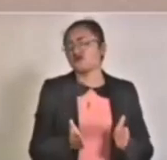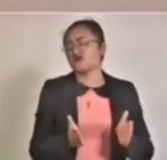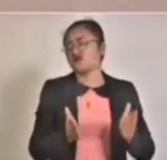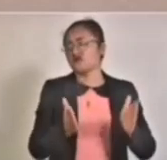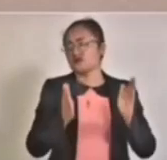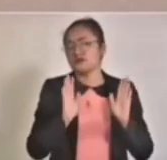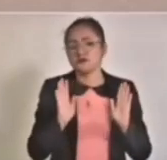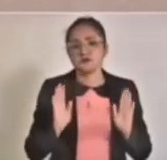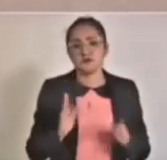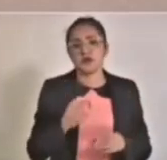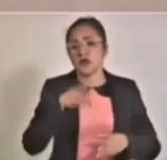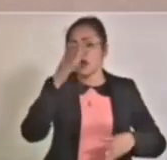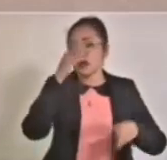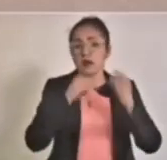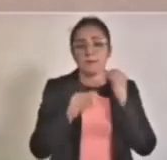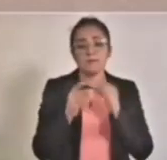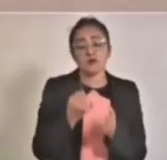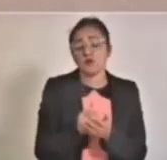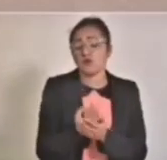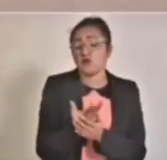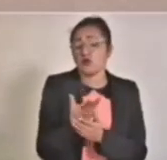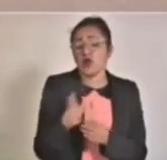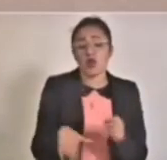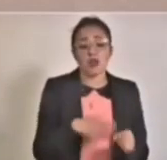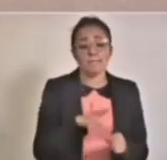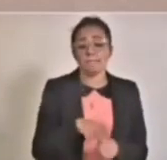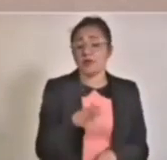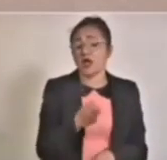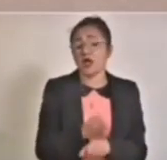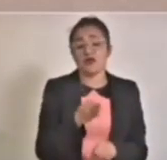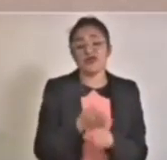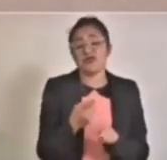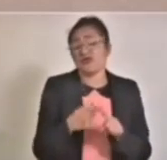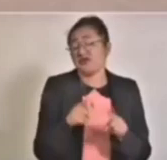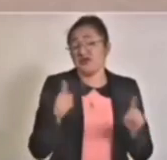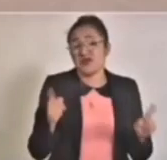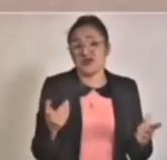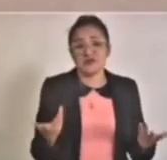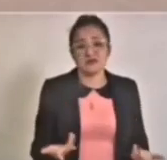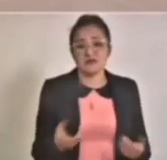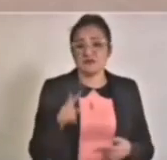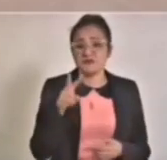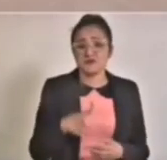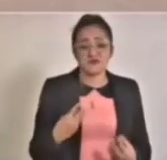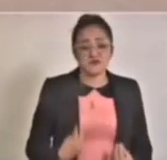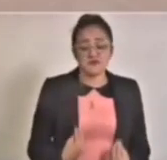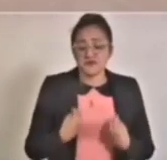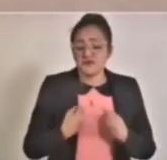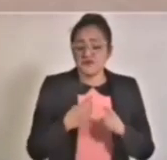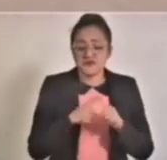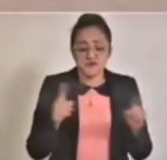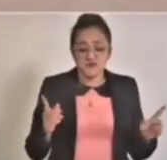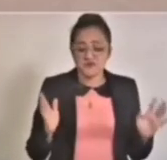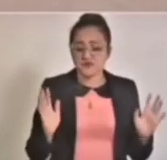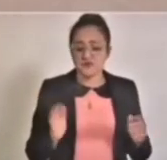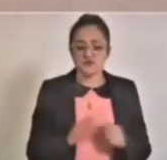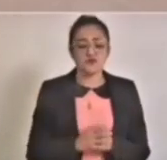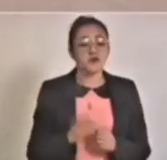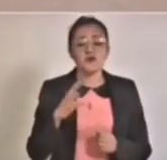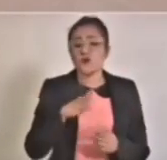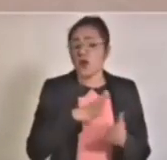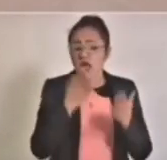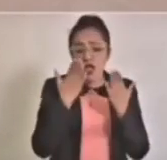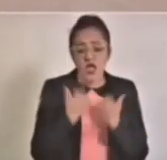aprendamos a vivir en esta nueva realidad. En esta nueva realidad no hay vacuna, no